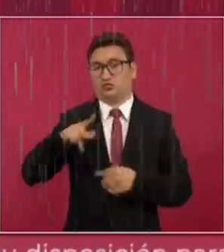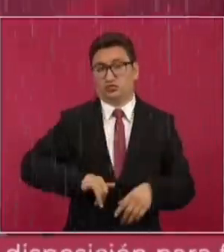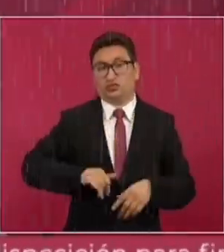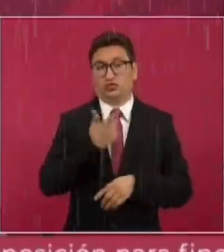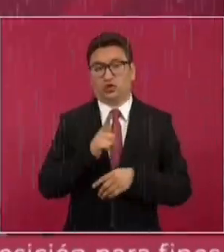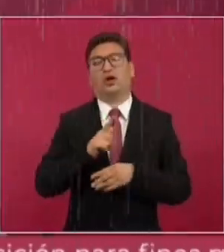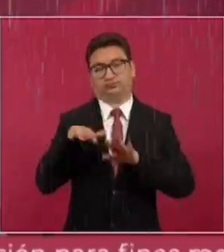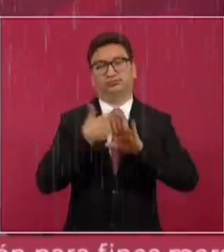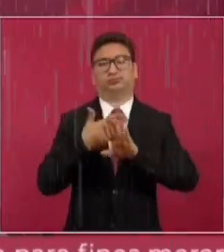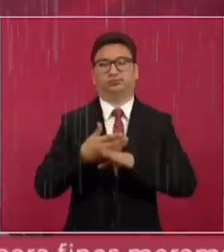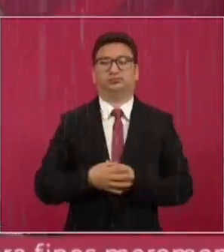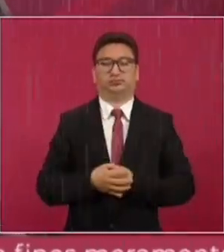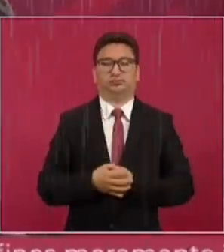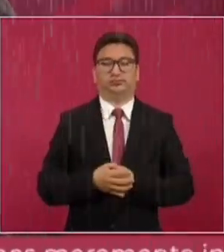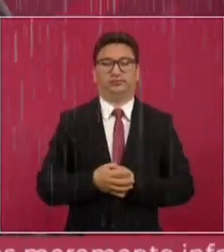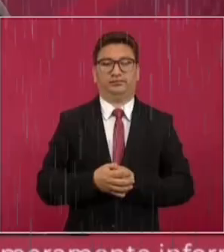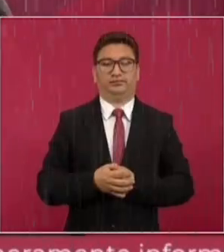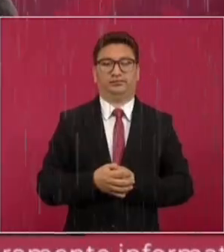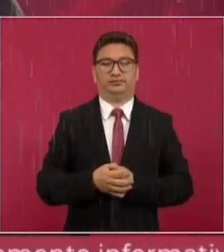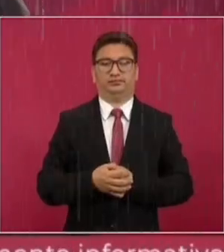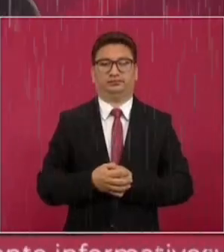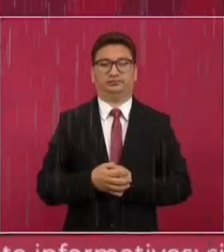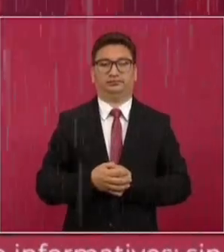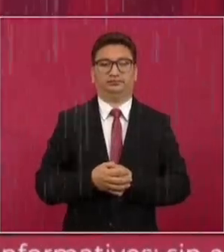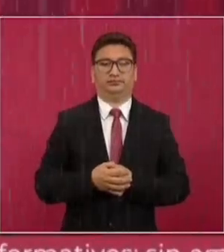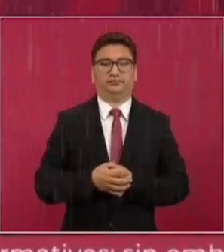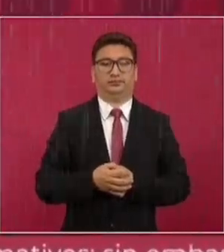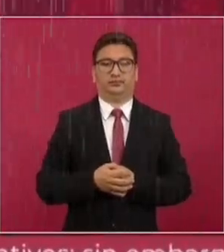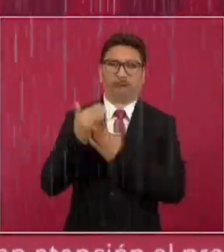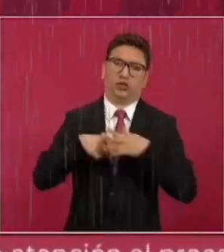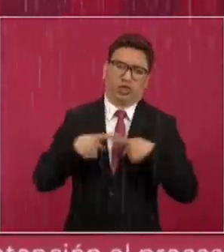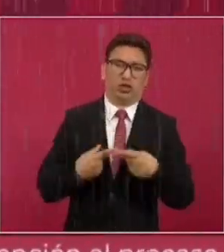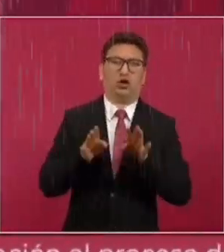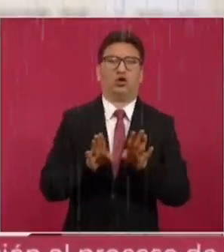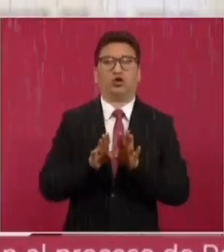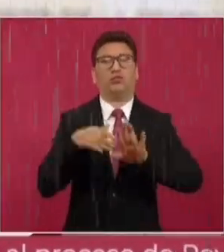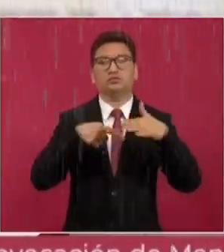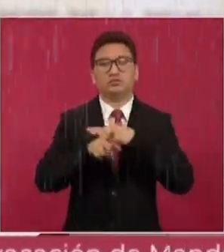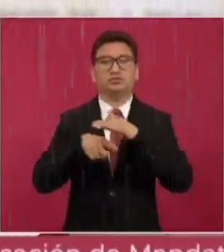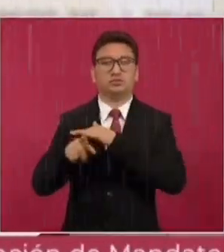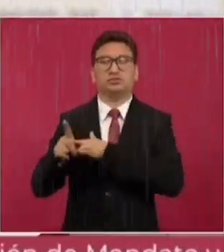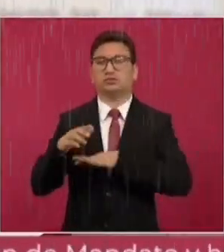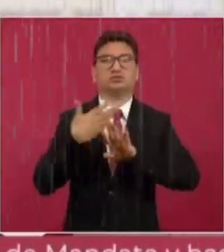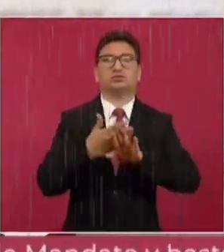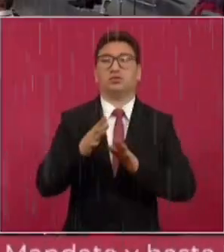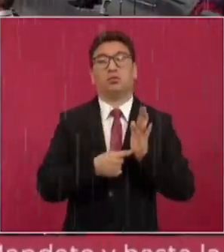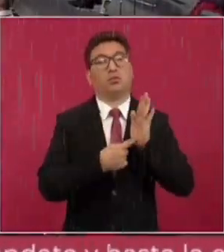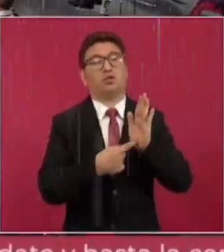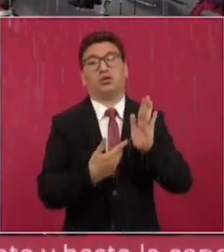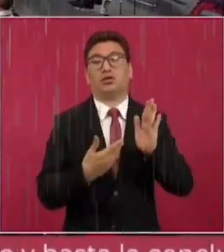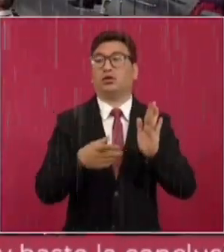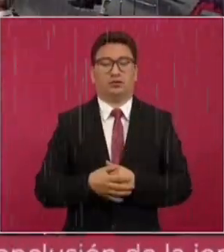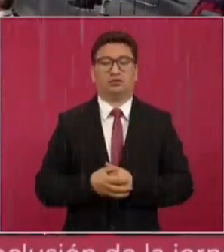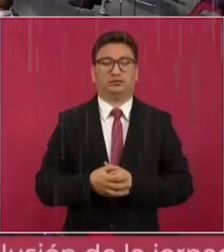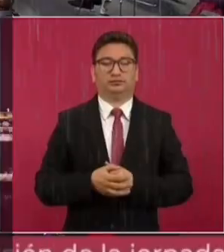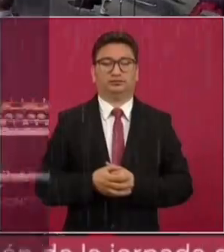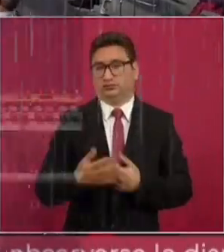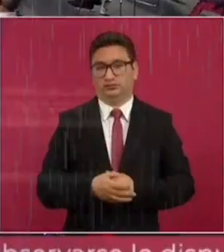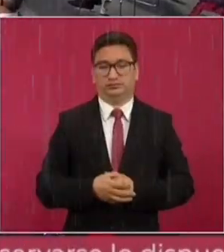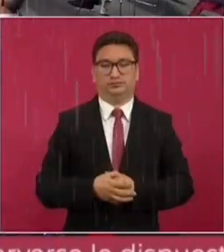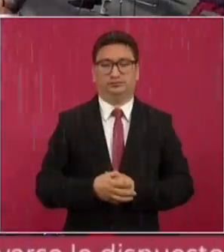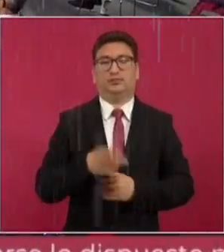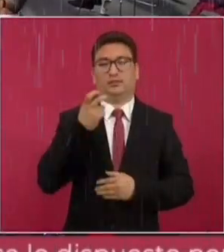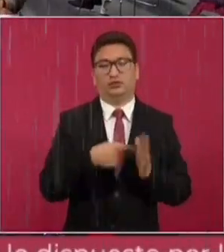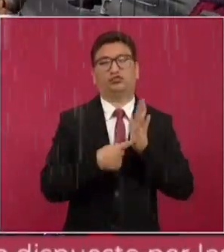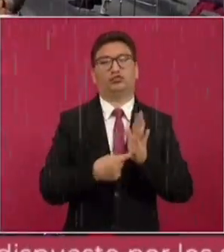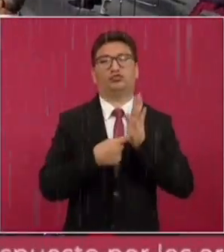intereses. Entonces, ¿cómo los vamos debilitando? Con escándalos, mostrando de que no son honestos, que son iguales, y